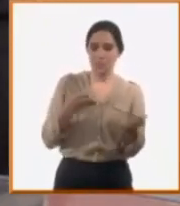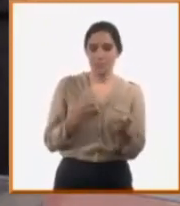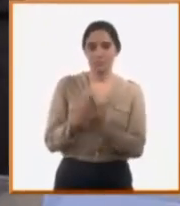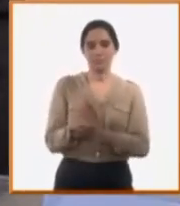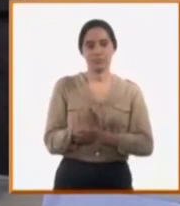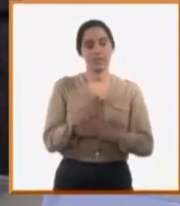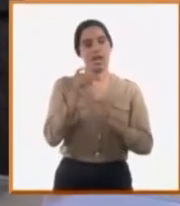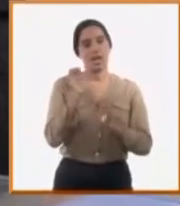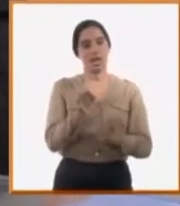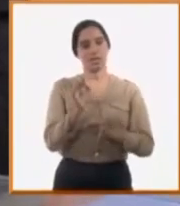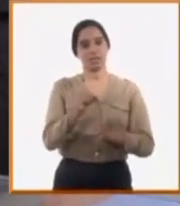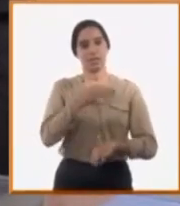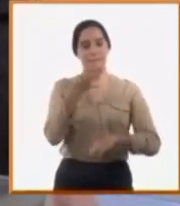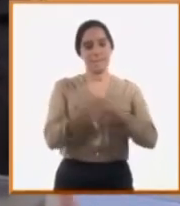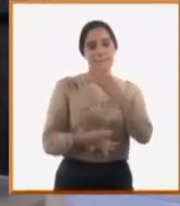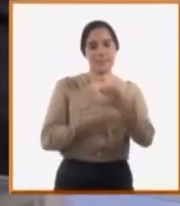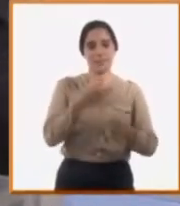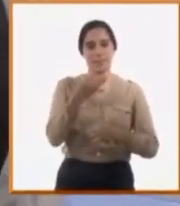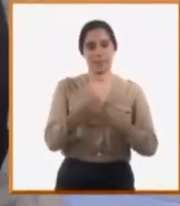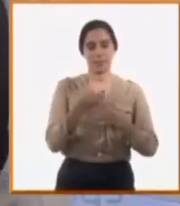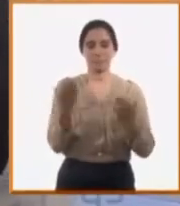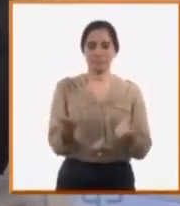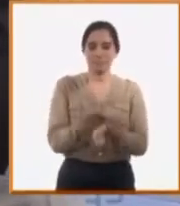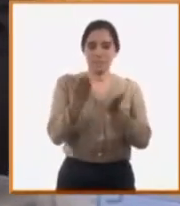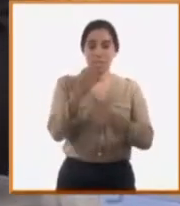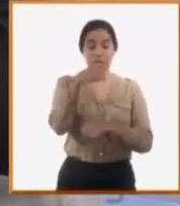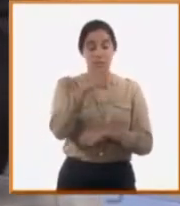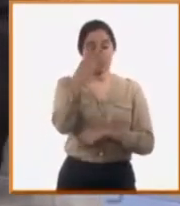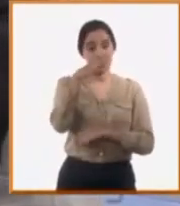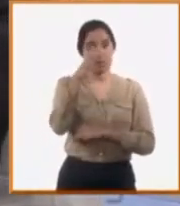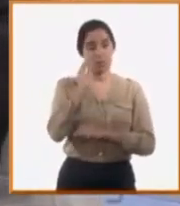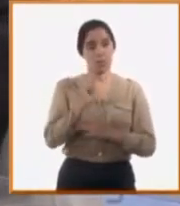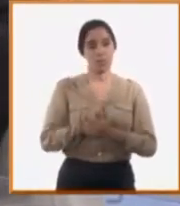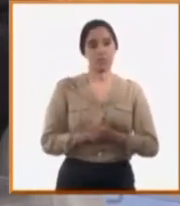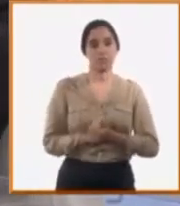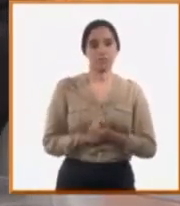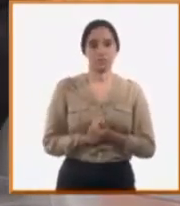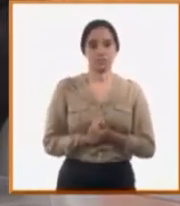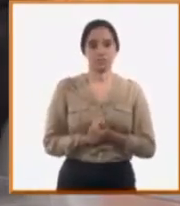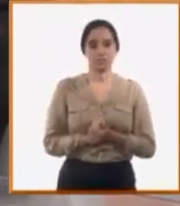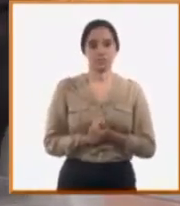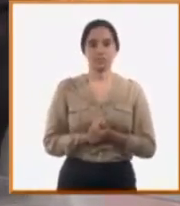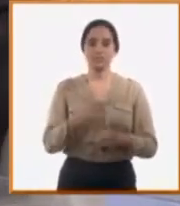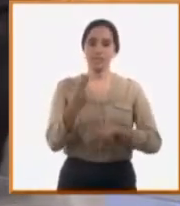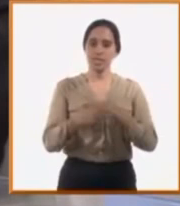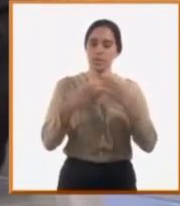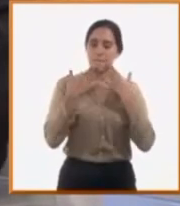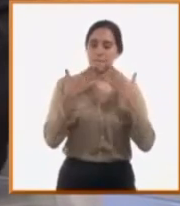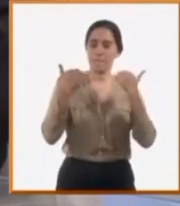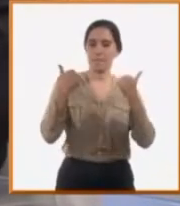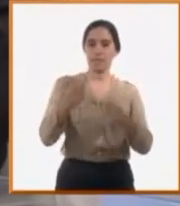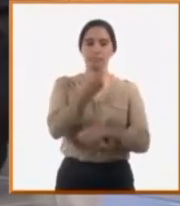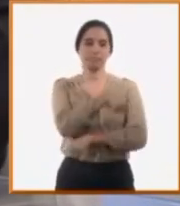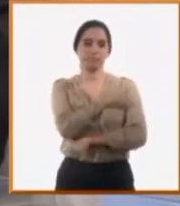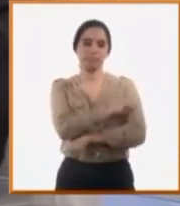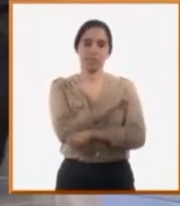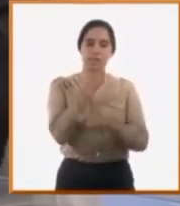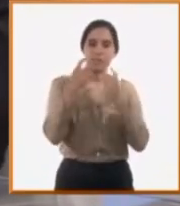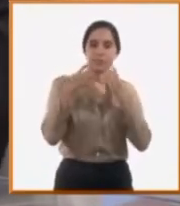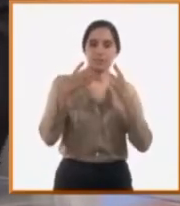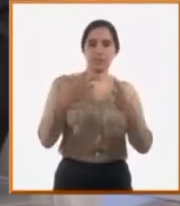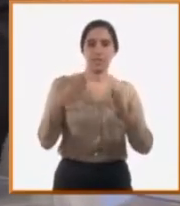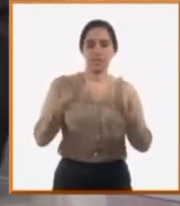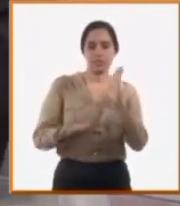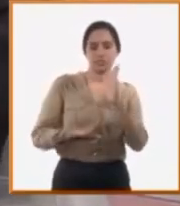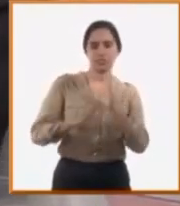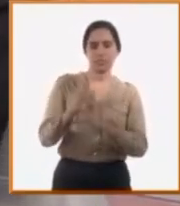reclama estos esfuerzos por desarrollar Cuba y además eh Por hacerlo con un bienestar para nuestro pueblo al máximo posible con el